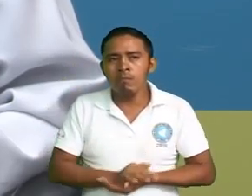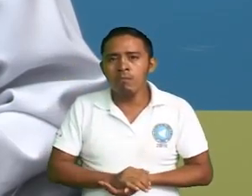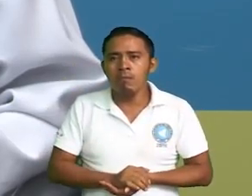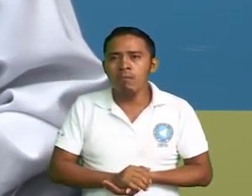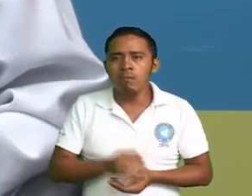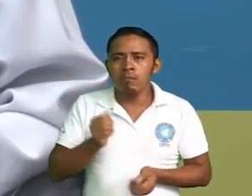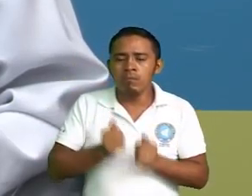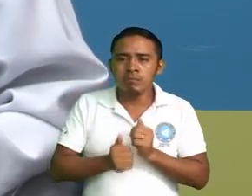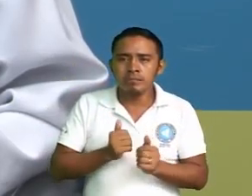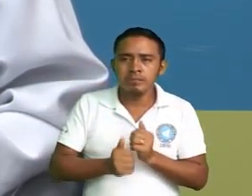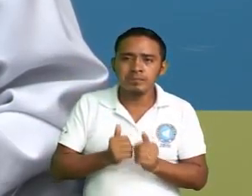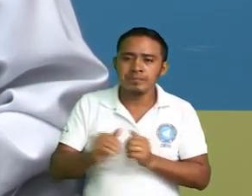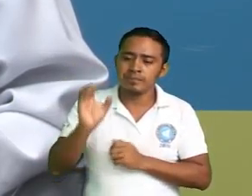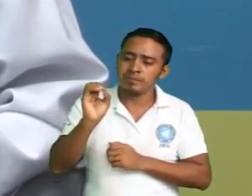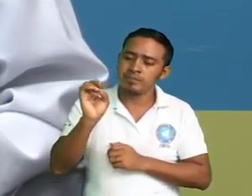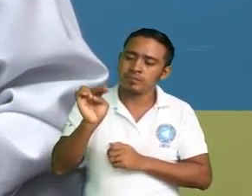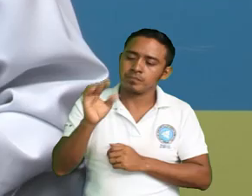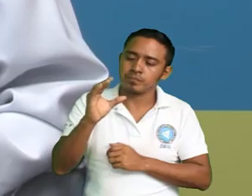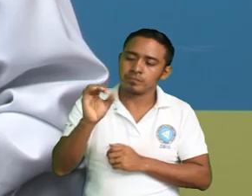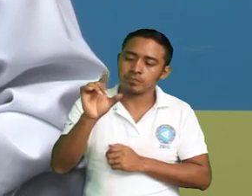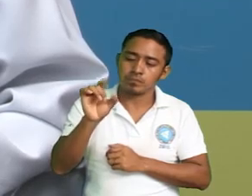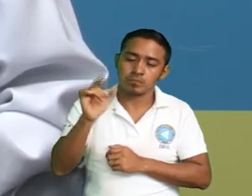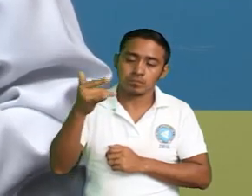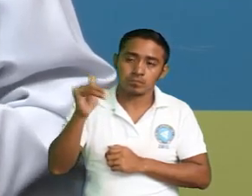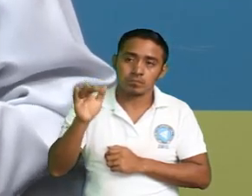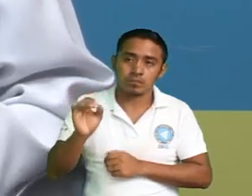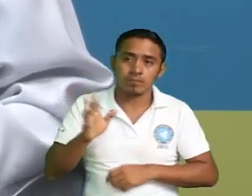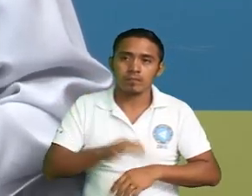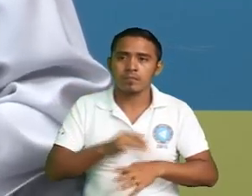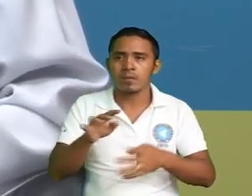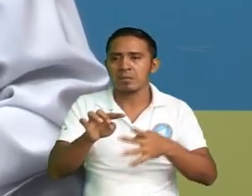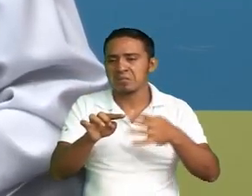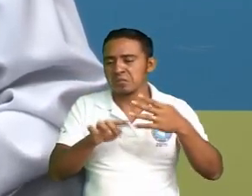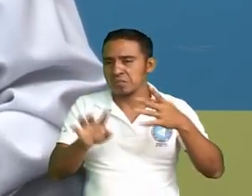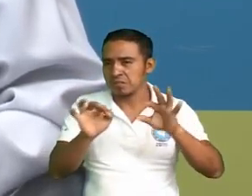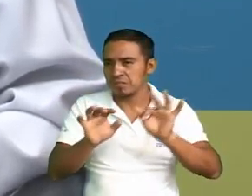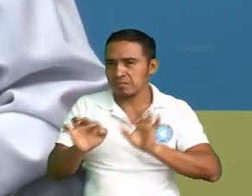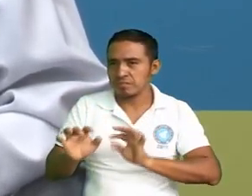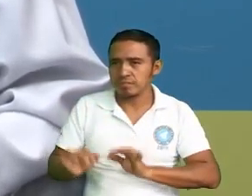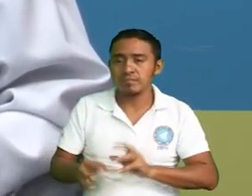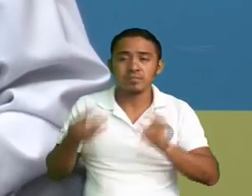con problemas oncológicos, ¿ves? Por mencionarle algunos, pero